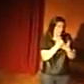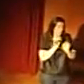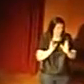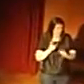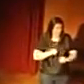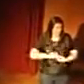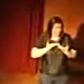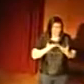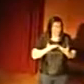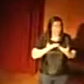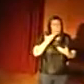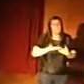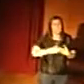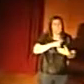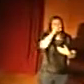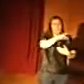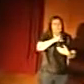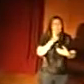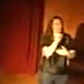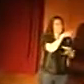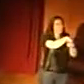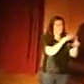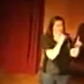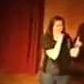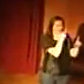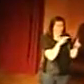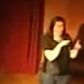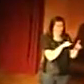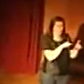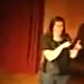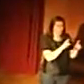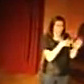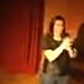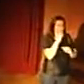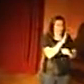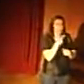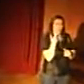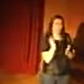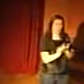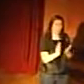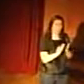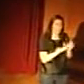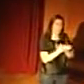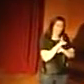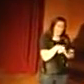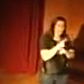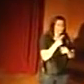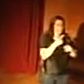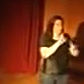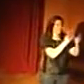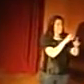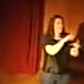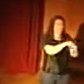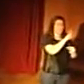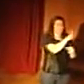la presencia de la figura humana en estos paisajes porque de alguna forma los justifican son paisajes habitados y también en ese